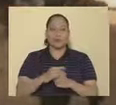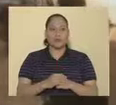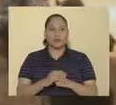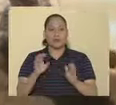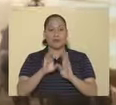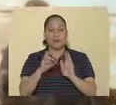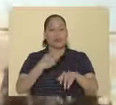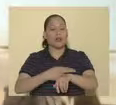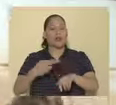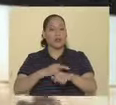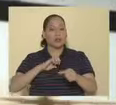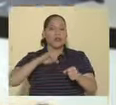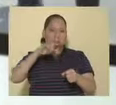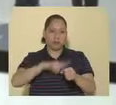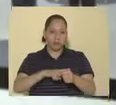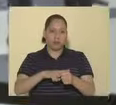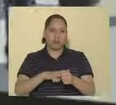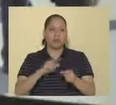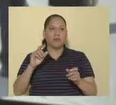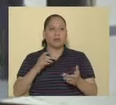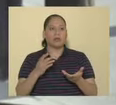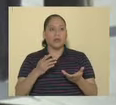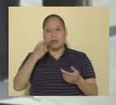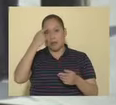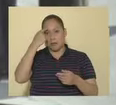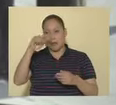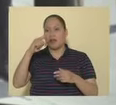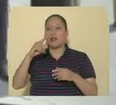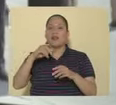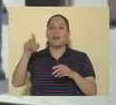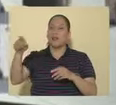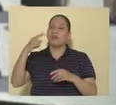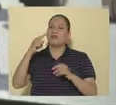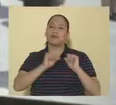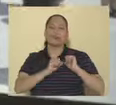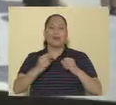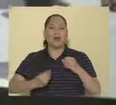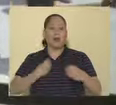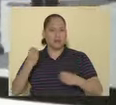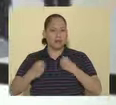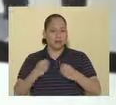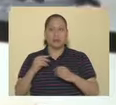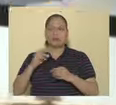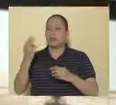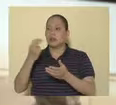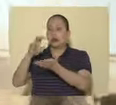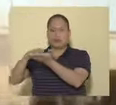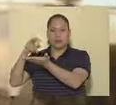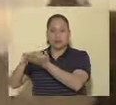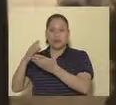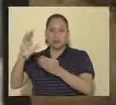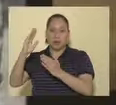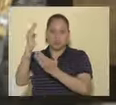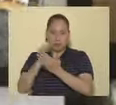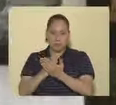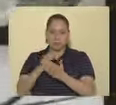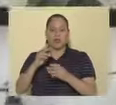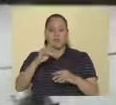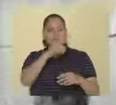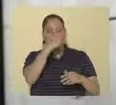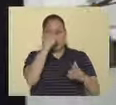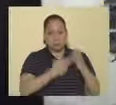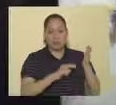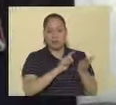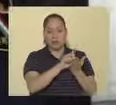tomaron ciertas acciones para reducir y eliminar, de ser posible, las violaciones a derechos humanos por parte